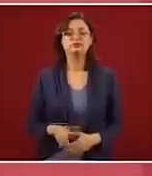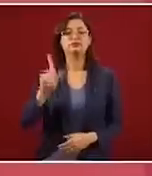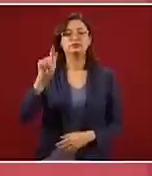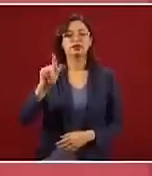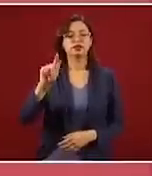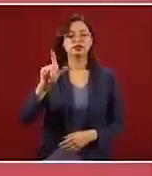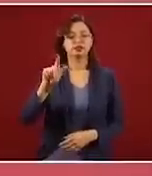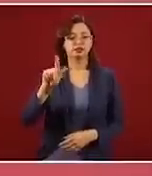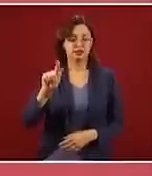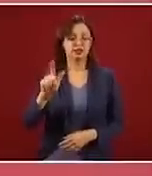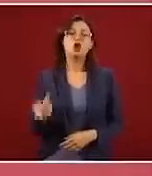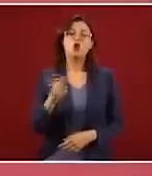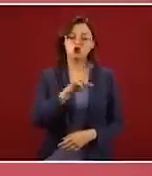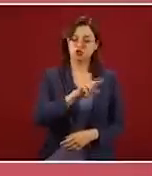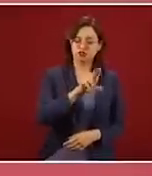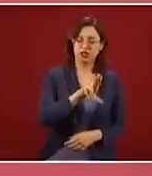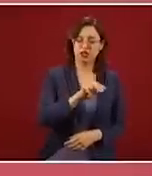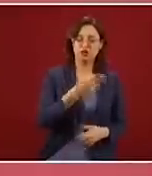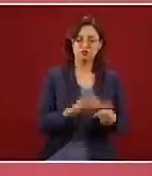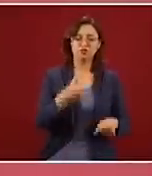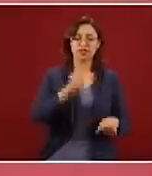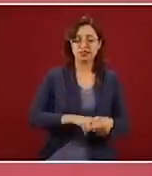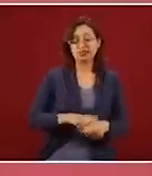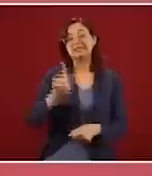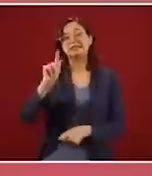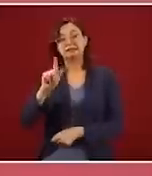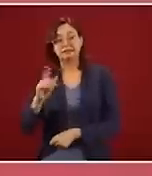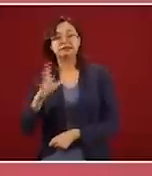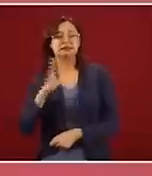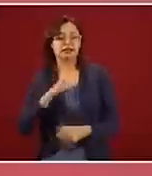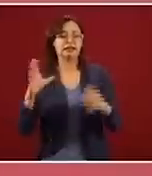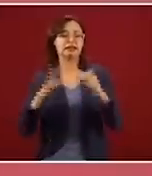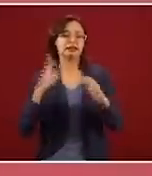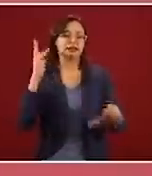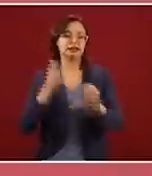70 de los 80. Y en el plan